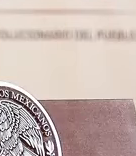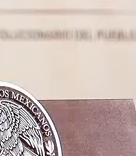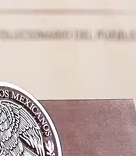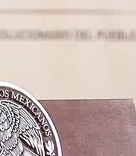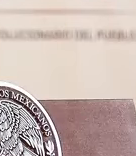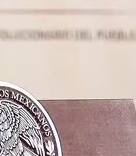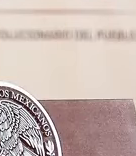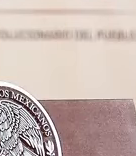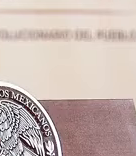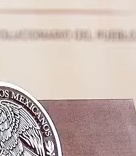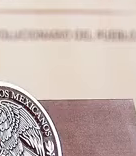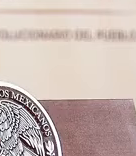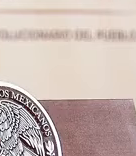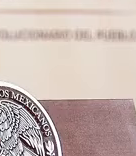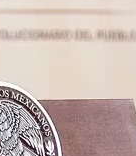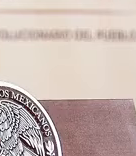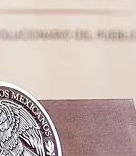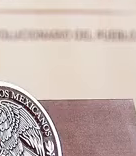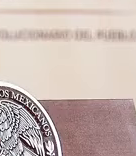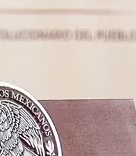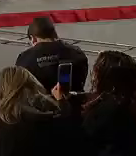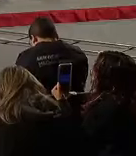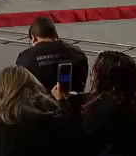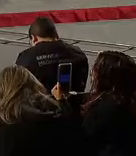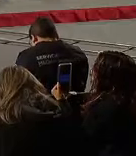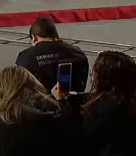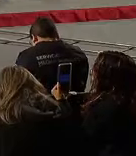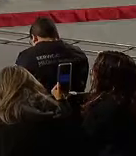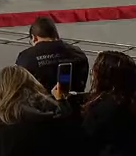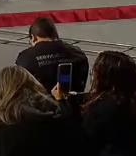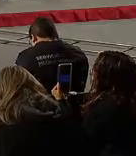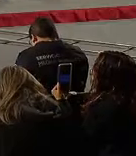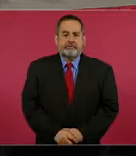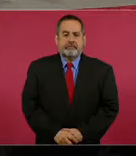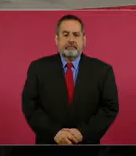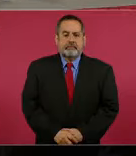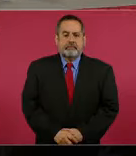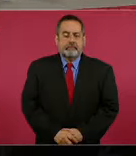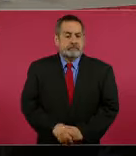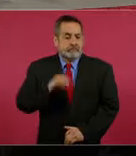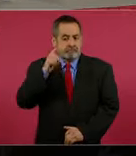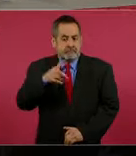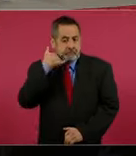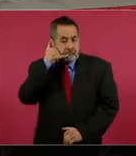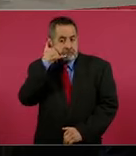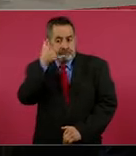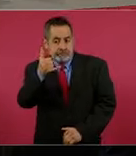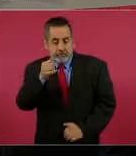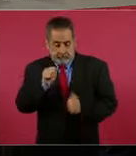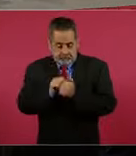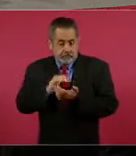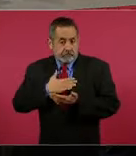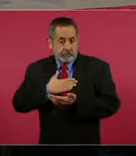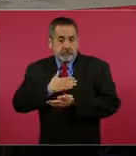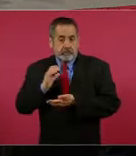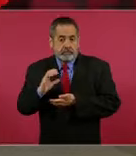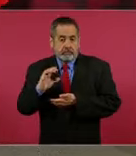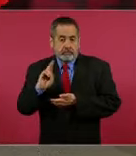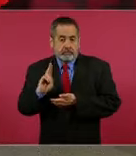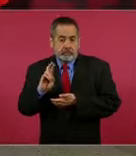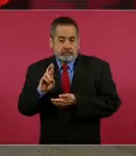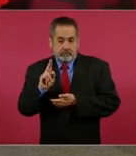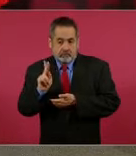5595-30911 responderá cualquier llamada, tendrán que tener a la mano su CURP, tendrán que tener a la mano su receta